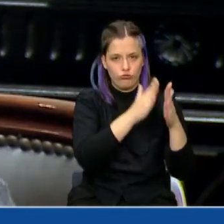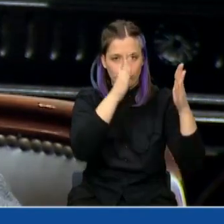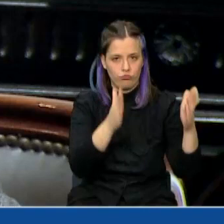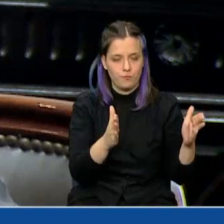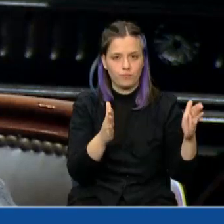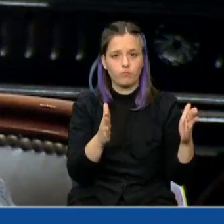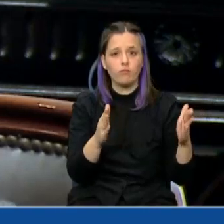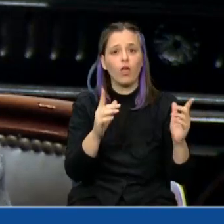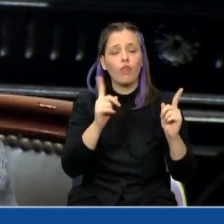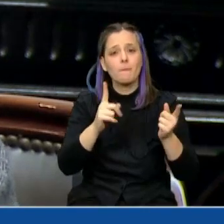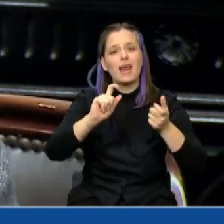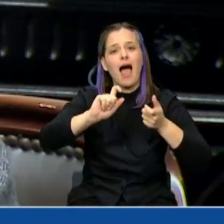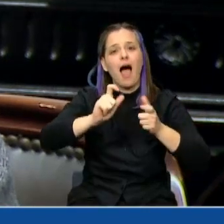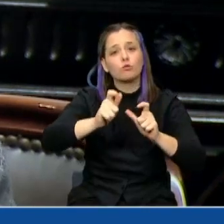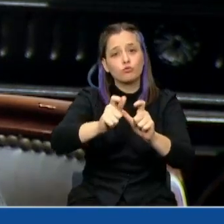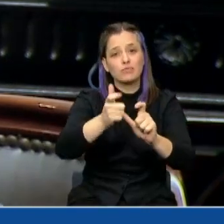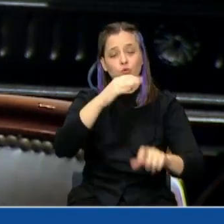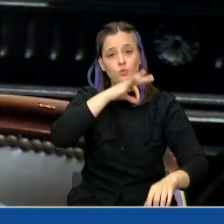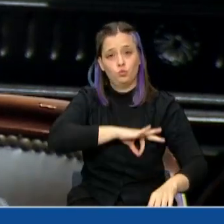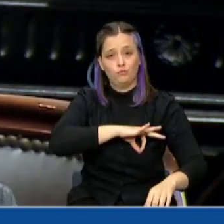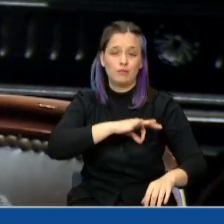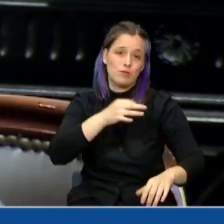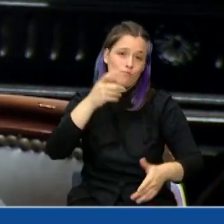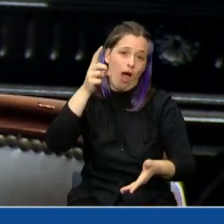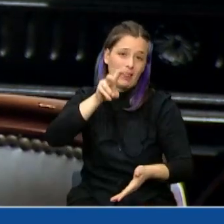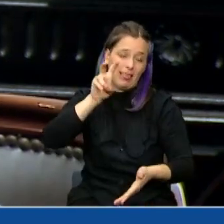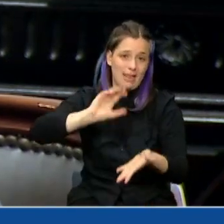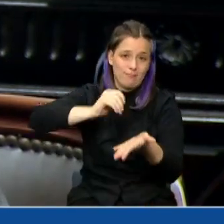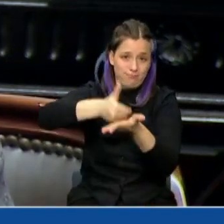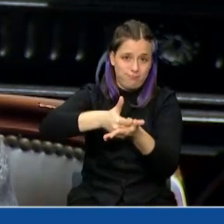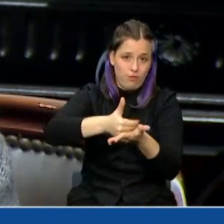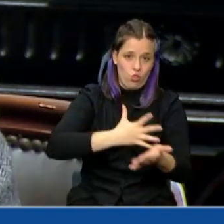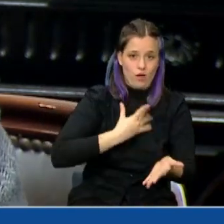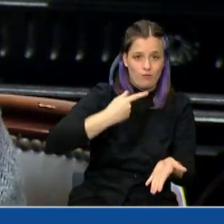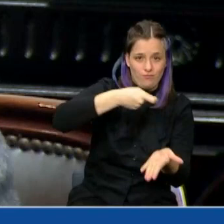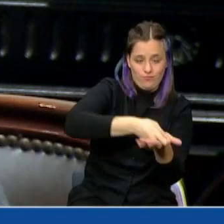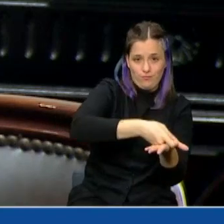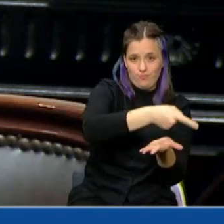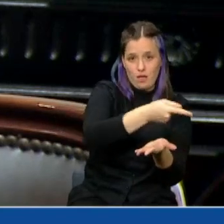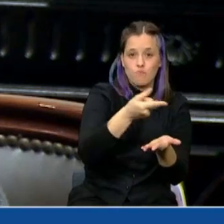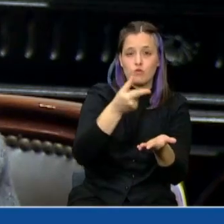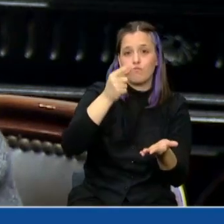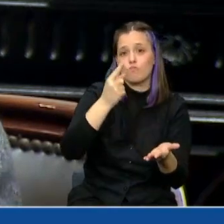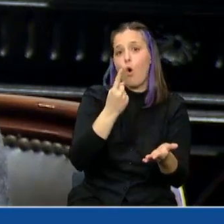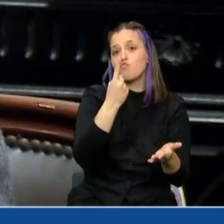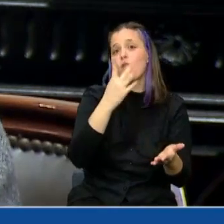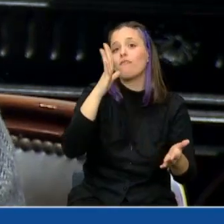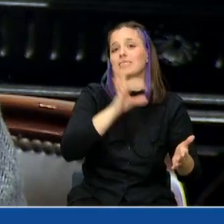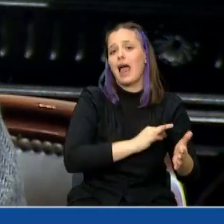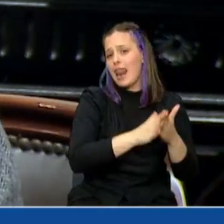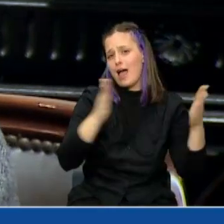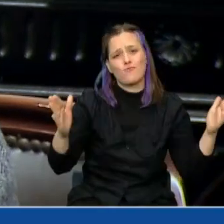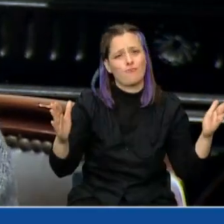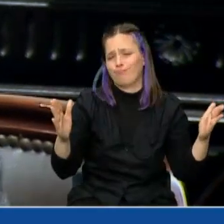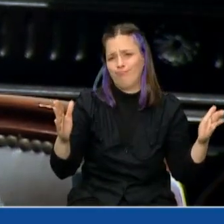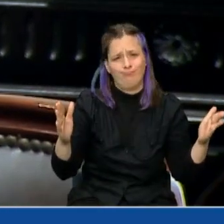permitir que los ajustes en el precio del alquiler sean mucho más frecuentes que un año, porque está claro